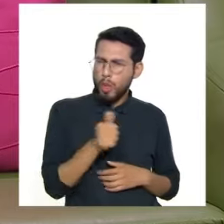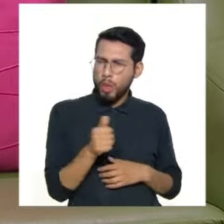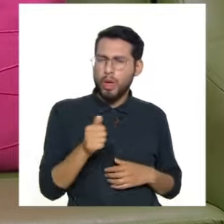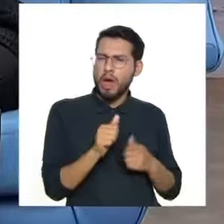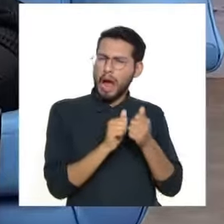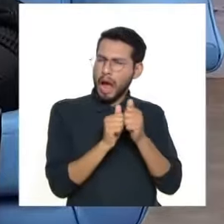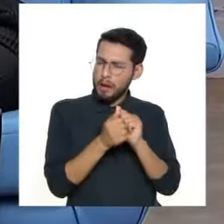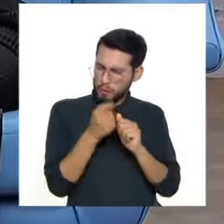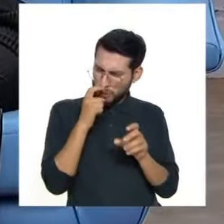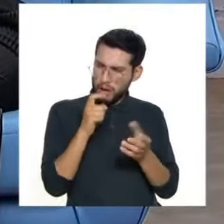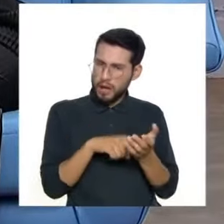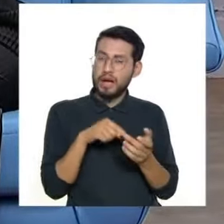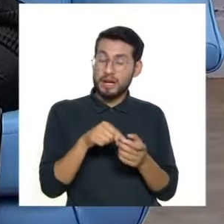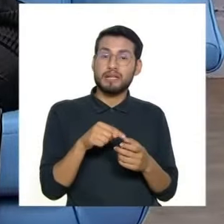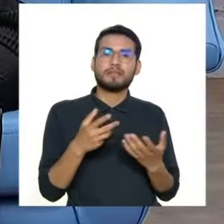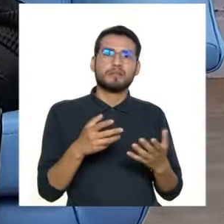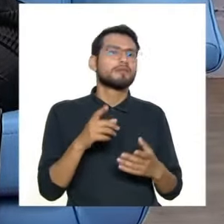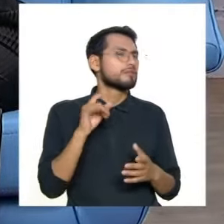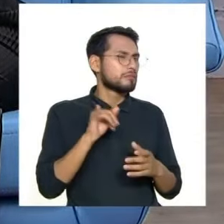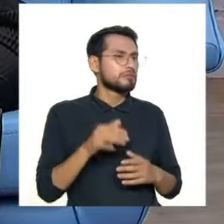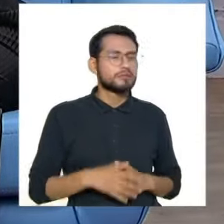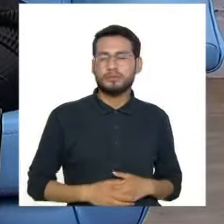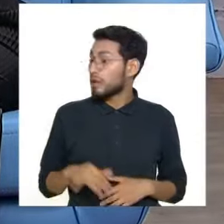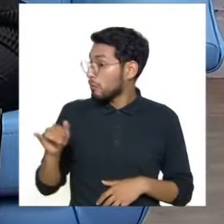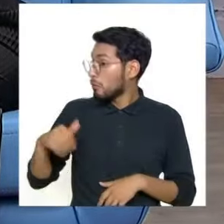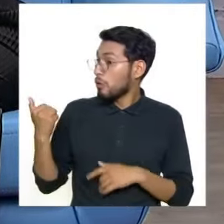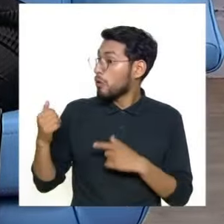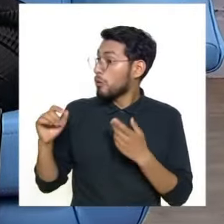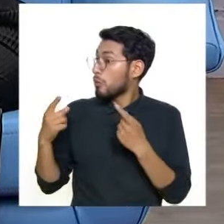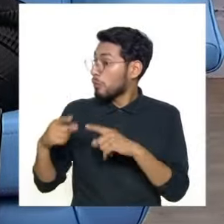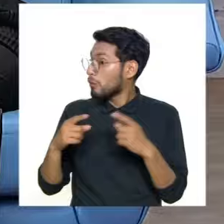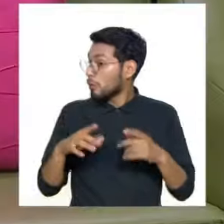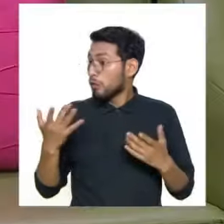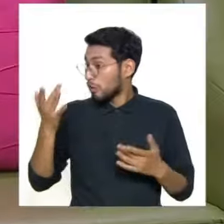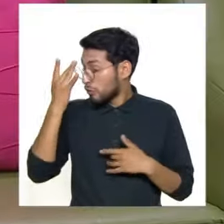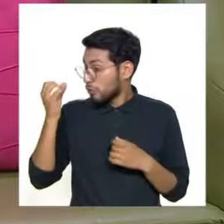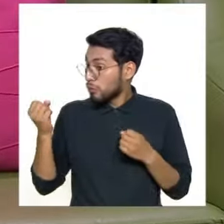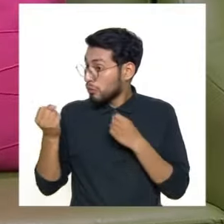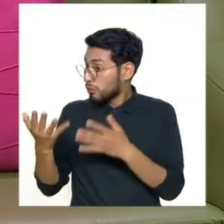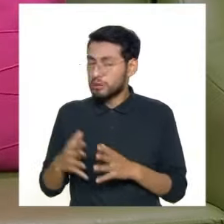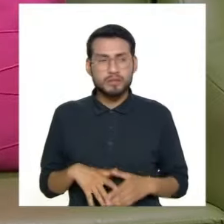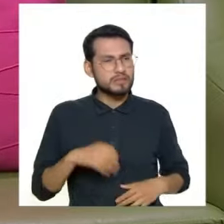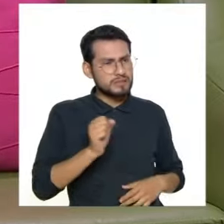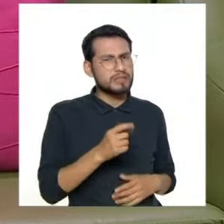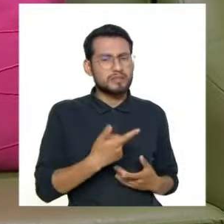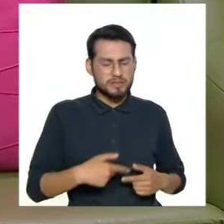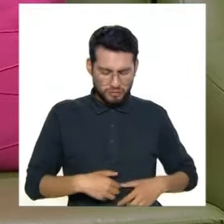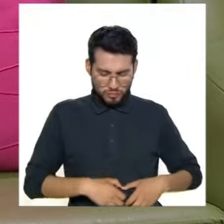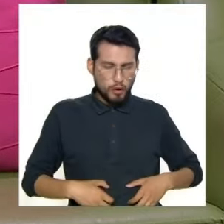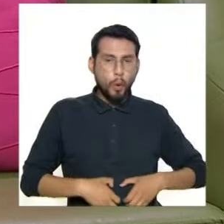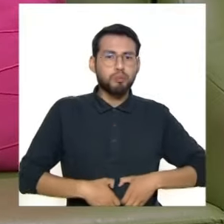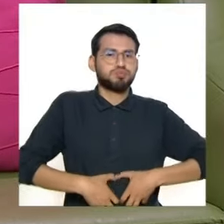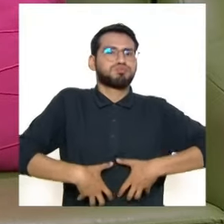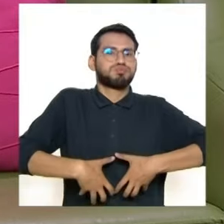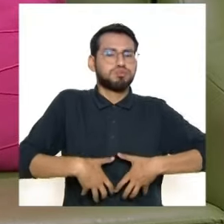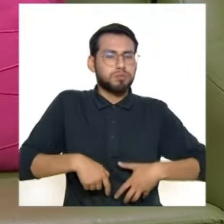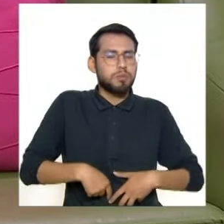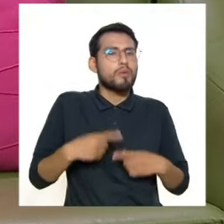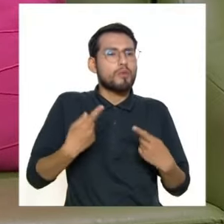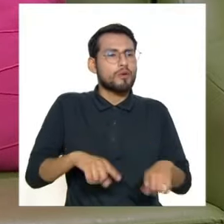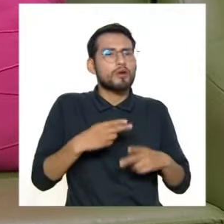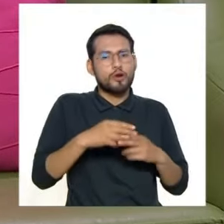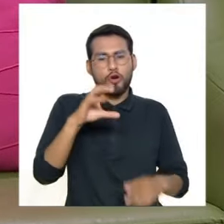enfermedades inflamatorias del colon que también son factores de riesgo entiendo no O sea laoli claro eso es otro factor de riesgo la enfermedad inflamatoria intestinal sobre todo una que se